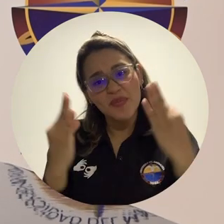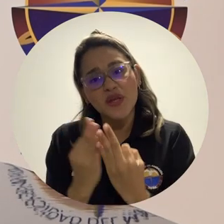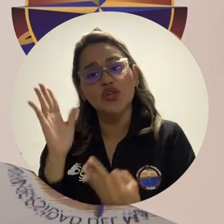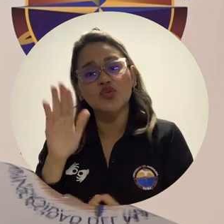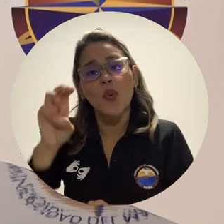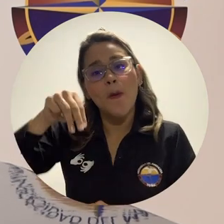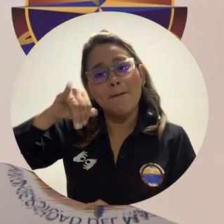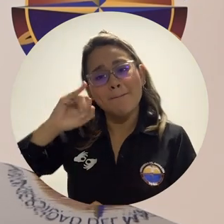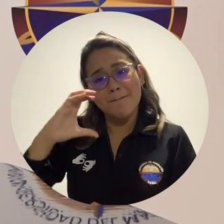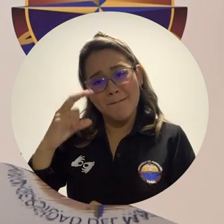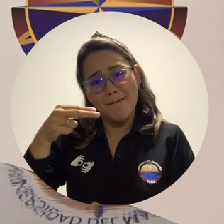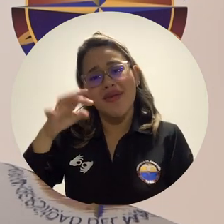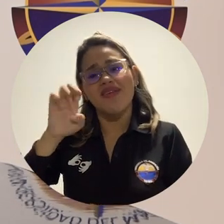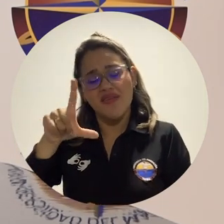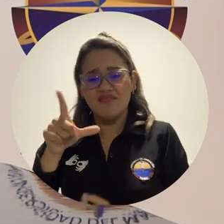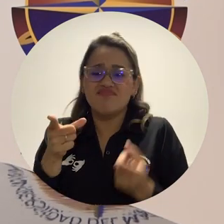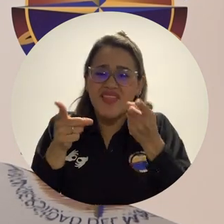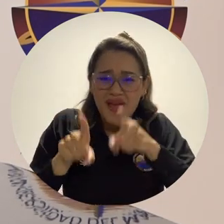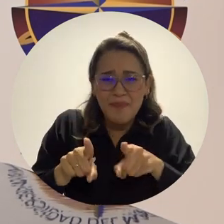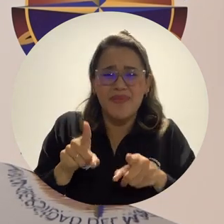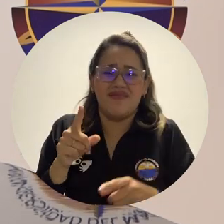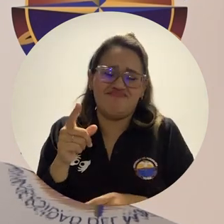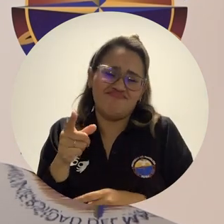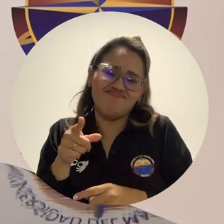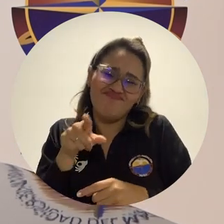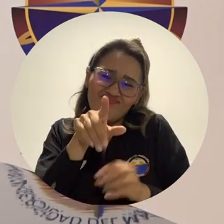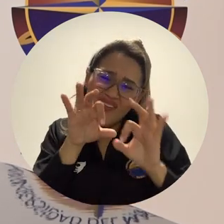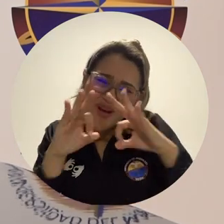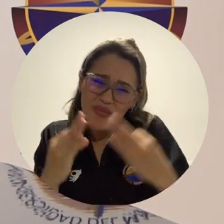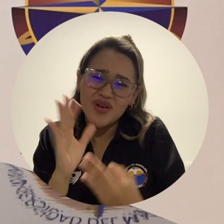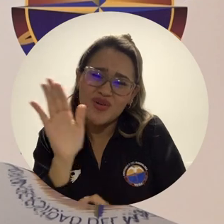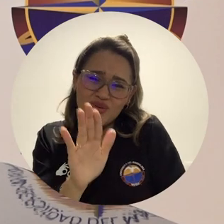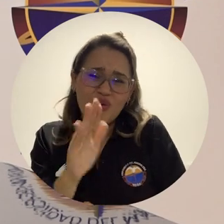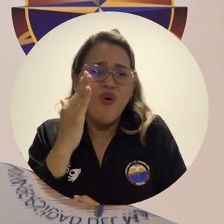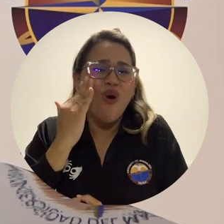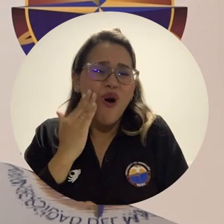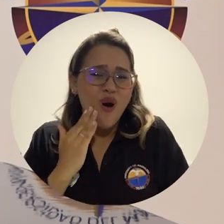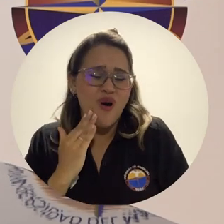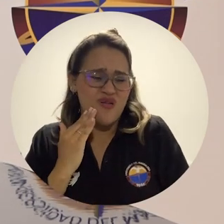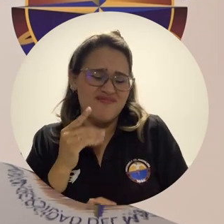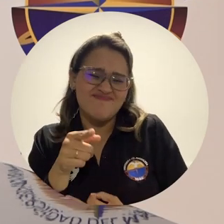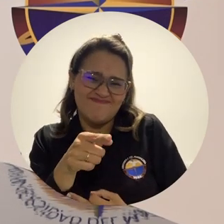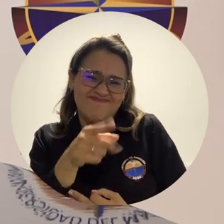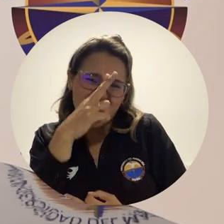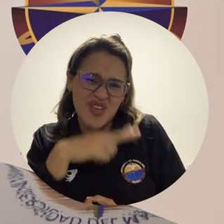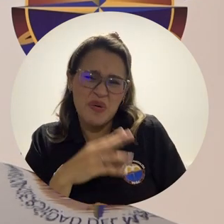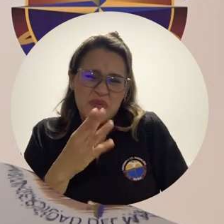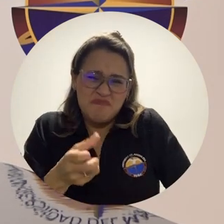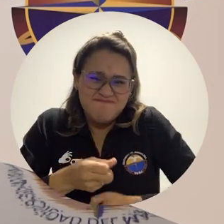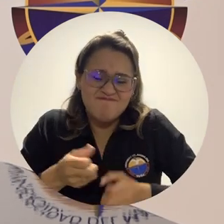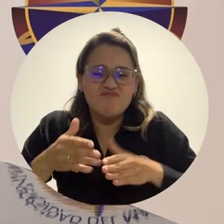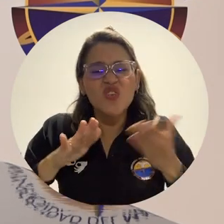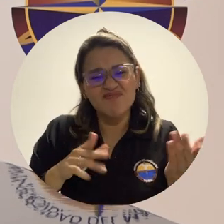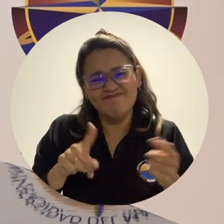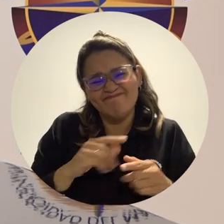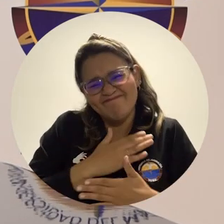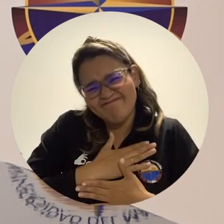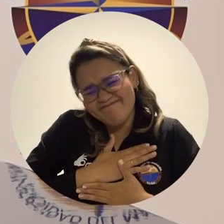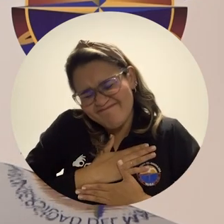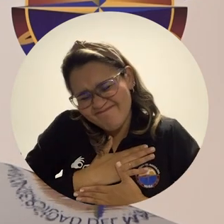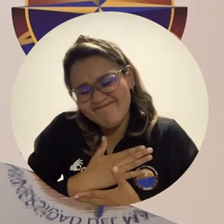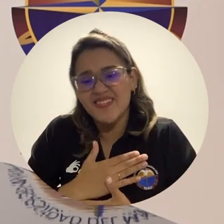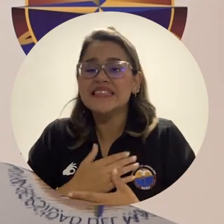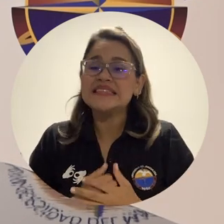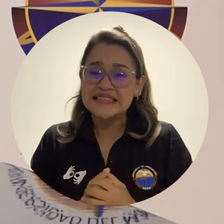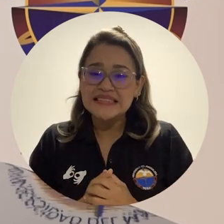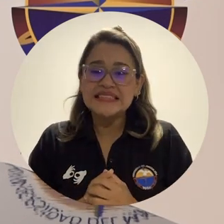de Michael, pero también a las familias de todos esos jóvenes que han renunciado a la vida. Lo difícil que debe ser para un padre tener que enterrar a su